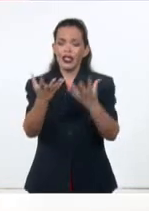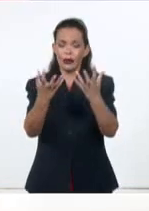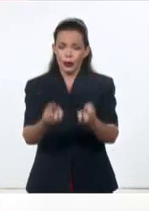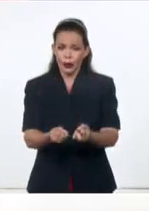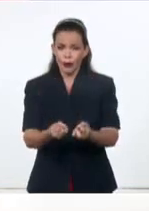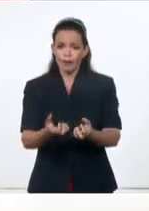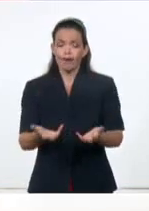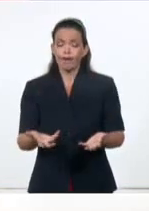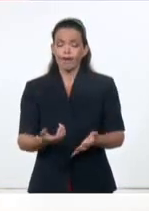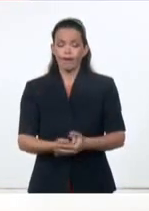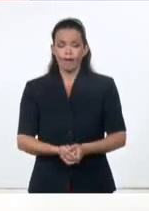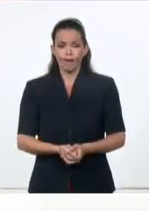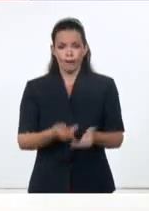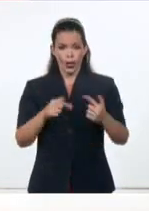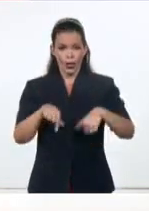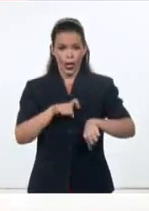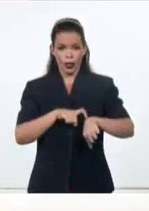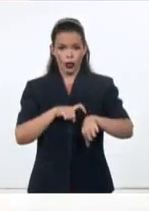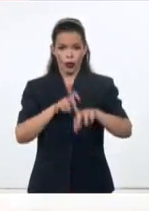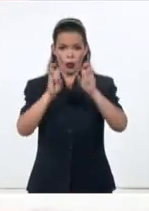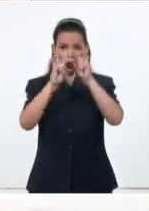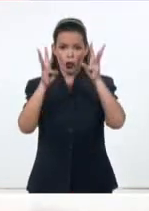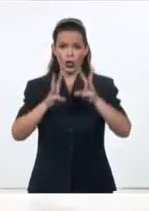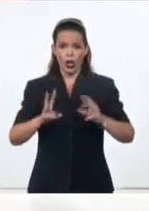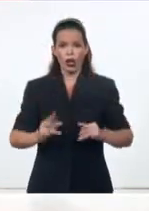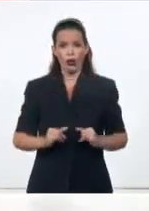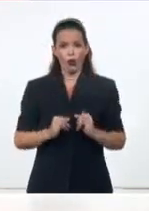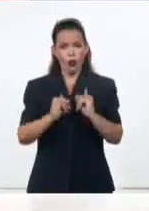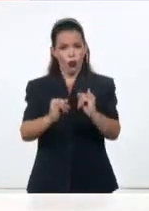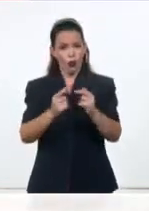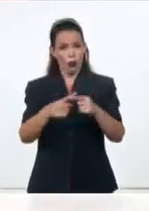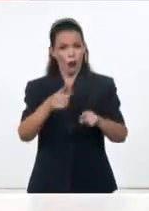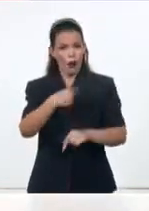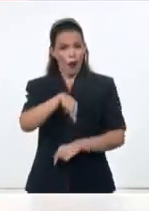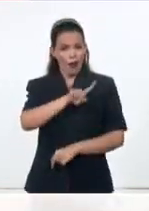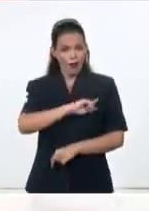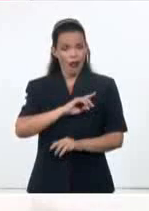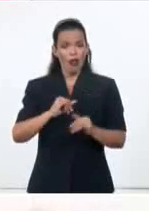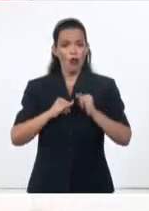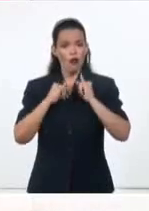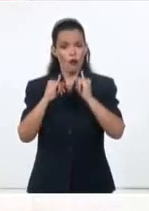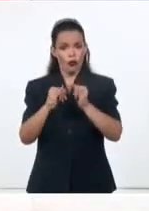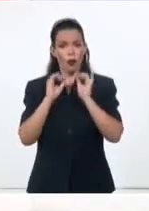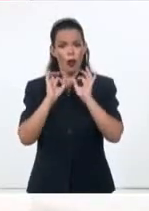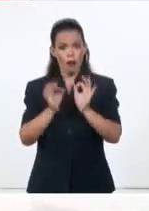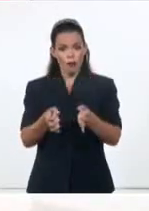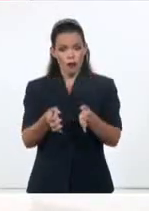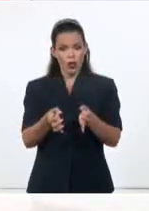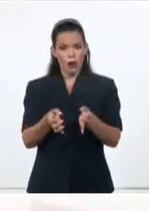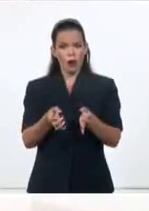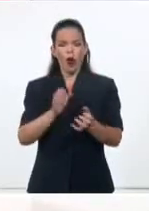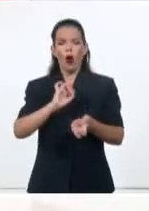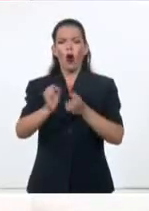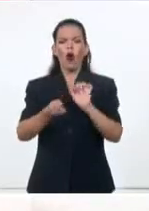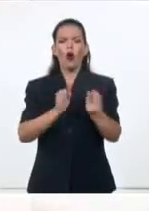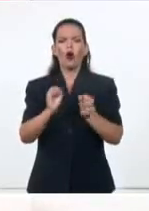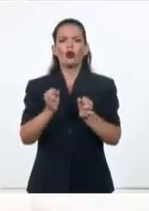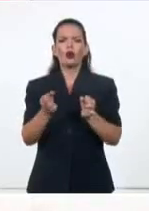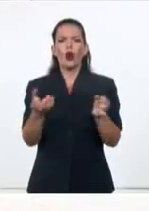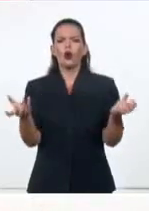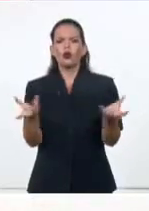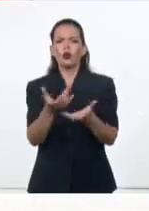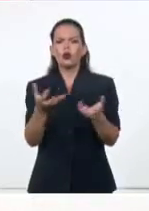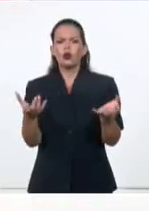Se reporta en este minuto en redes sociales, pero ayer anunciamos en este mismo noticiero que existía un control del incendio forestal que durante casi 20